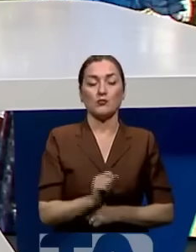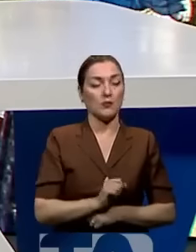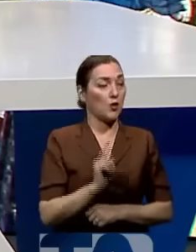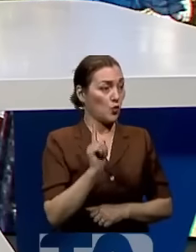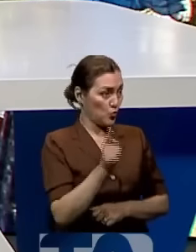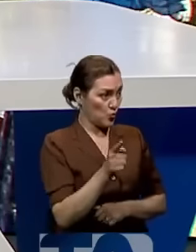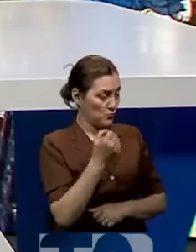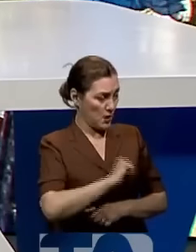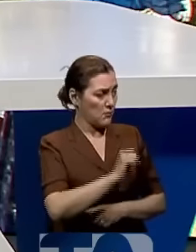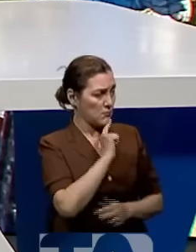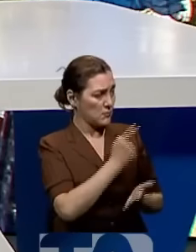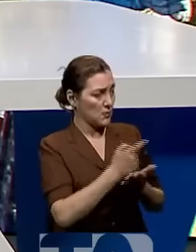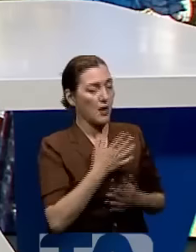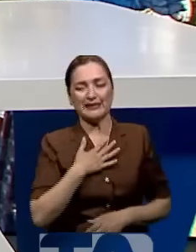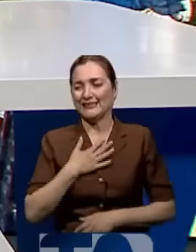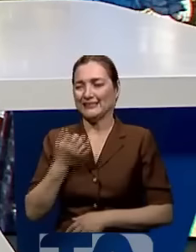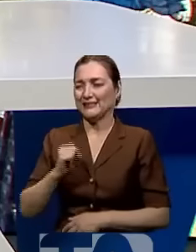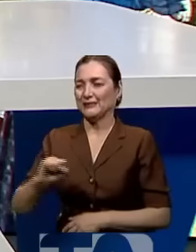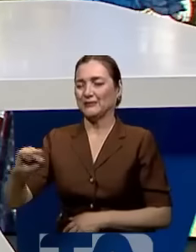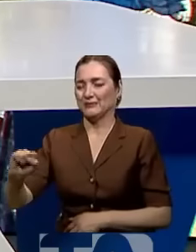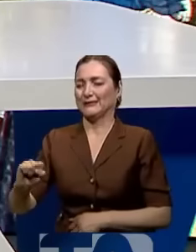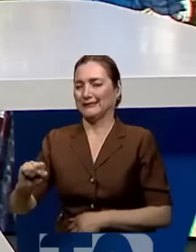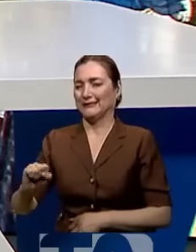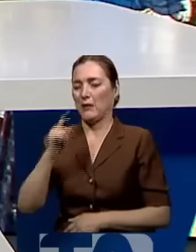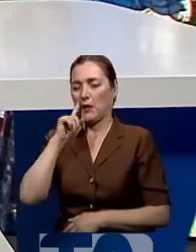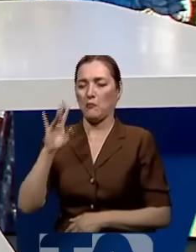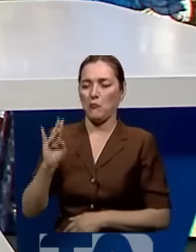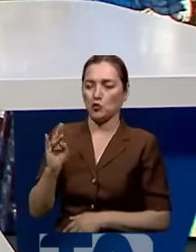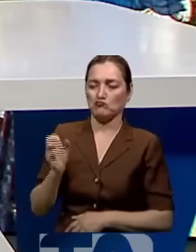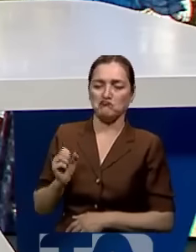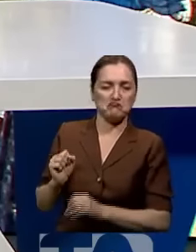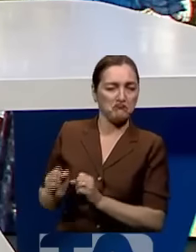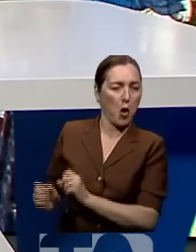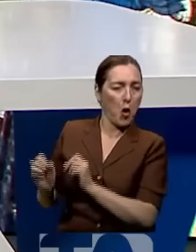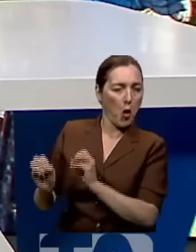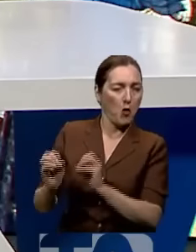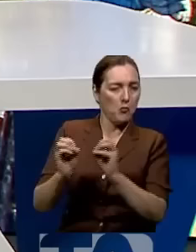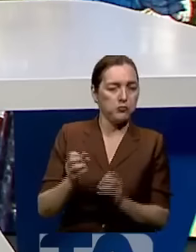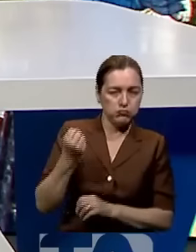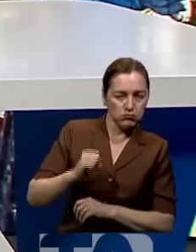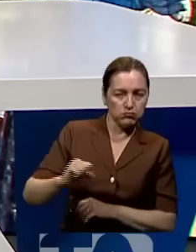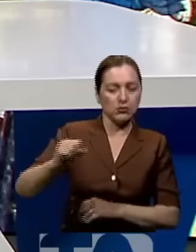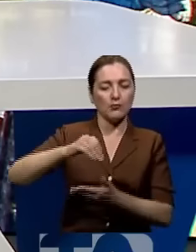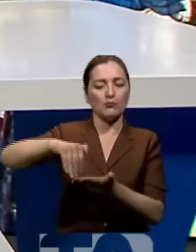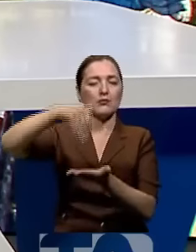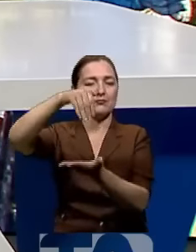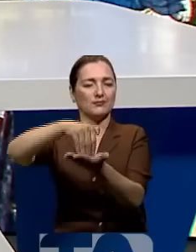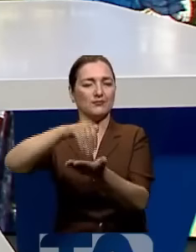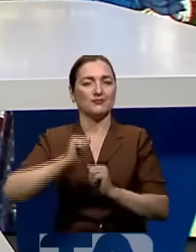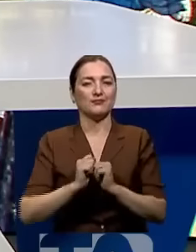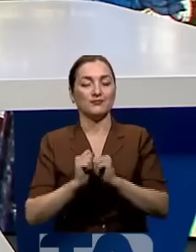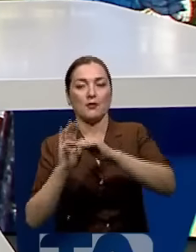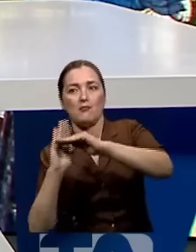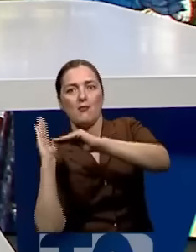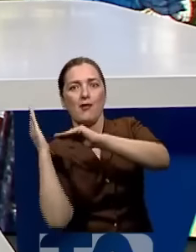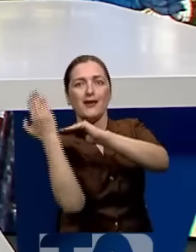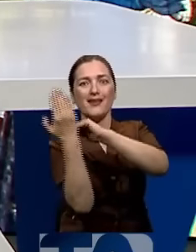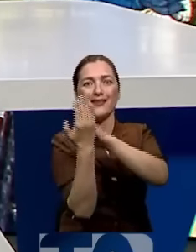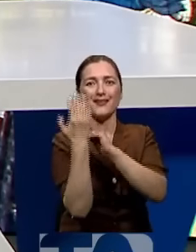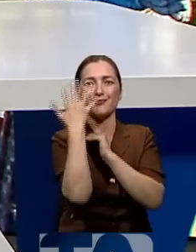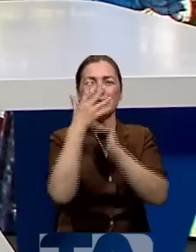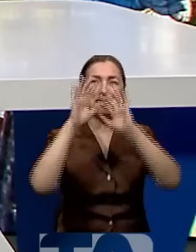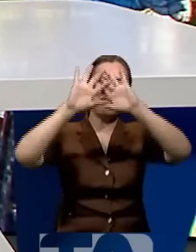¿verdad? Yo viajo. Qué chévere. Que a la final nos organizamos, me voy para Manabí, muy emocionada. Qué chévere. Por ahí vi que en Bahía de Caracas va a estar algo